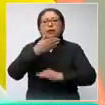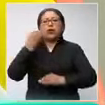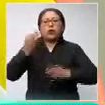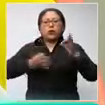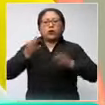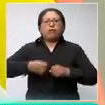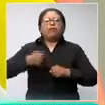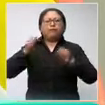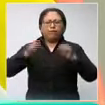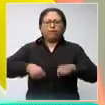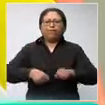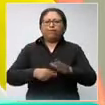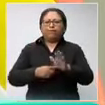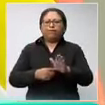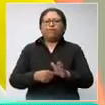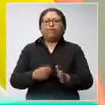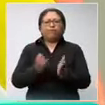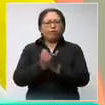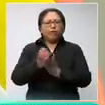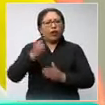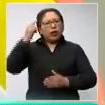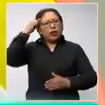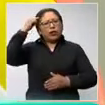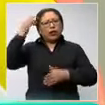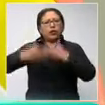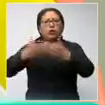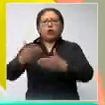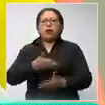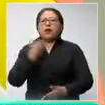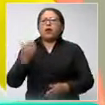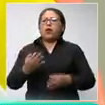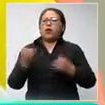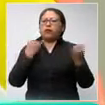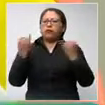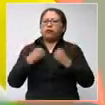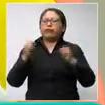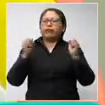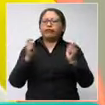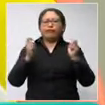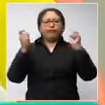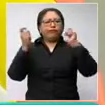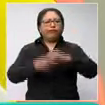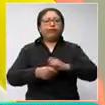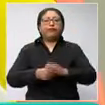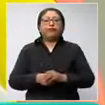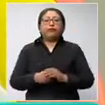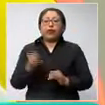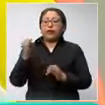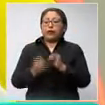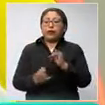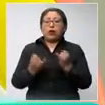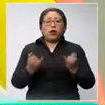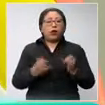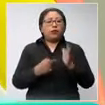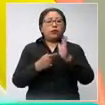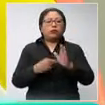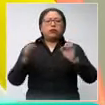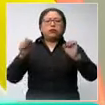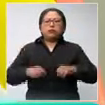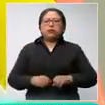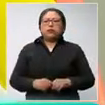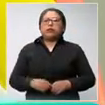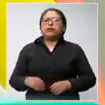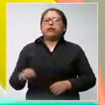inteligencia artificial, la tecnología de información que estamos proponiendo como cambio. Y finalmente, queremos implementar en